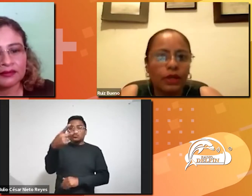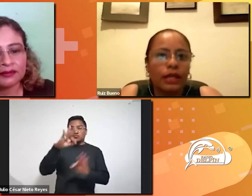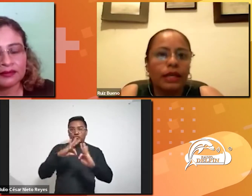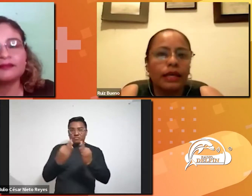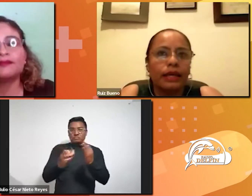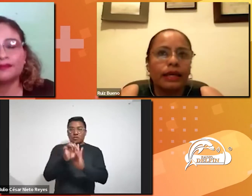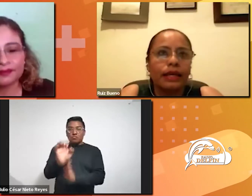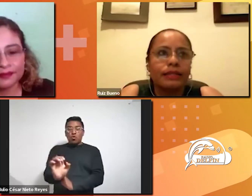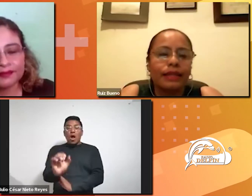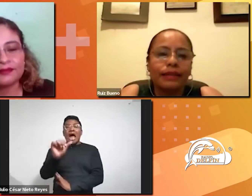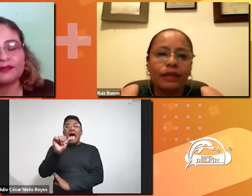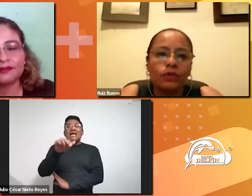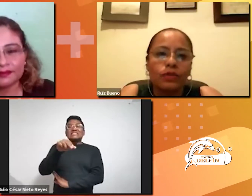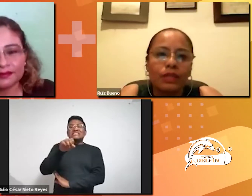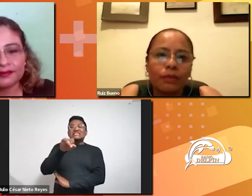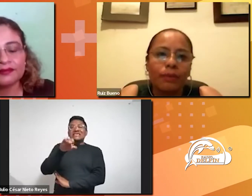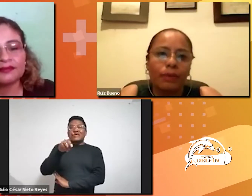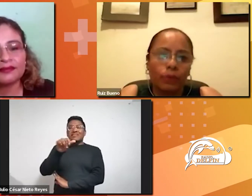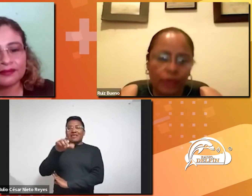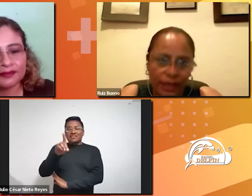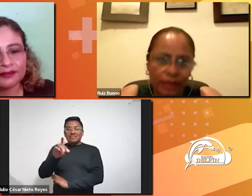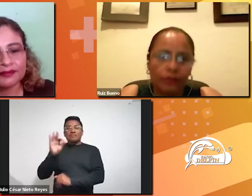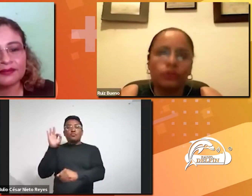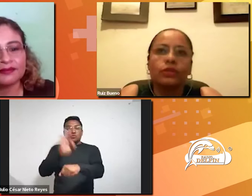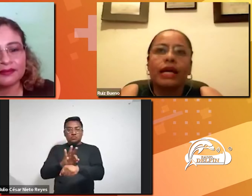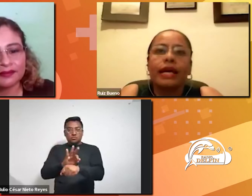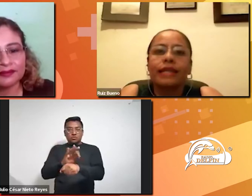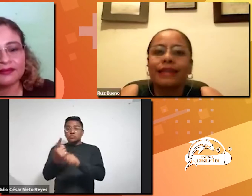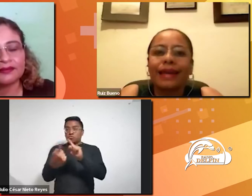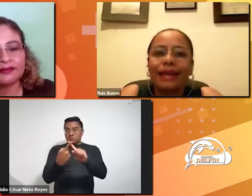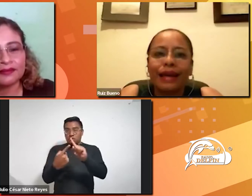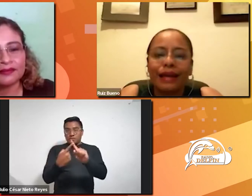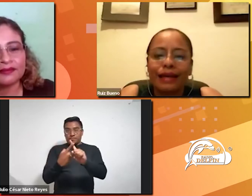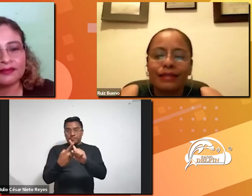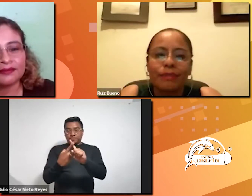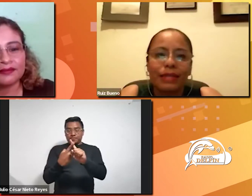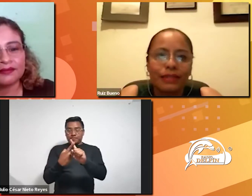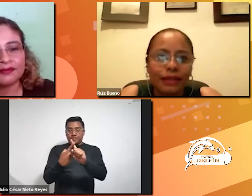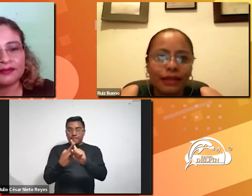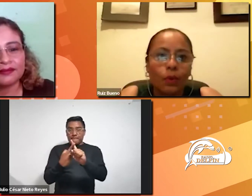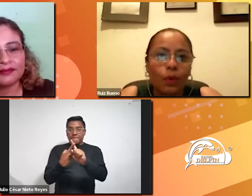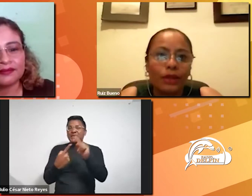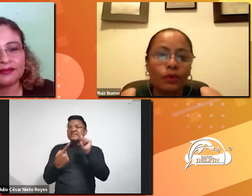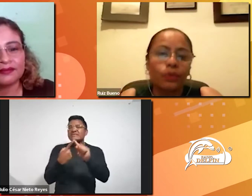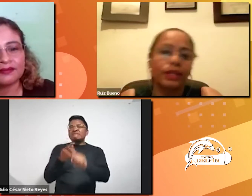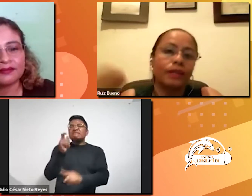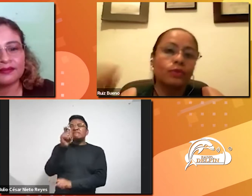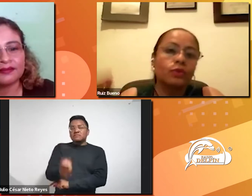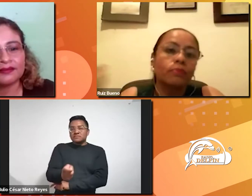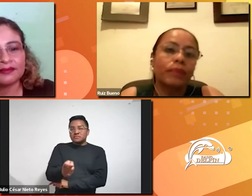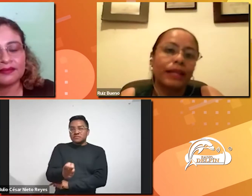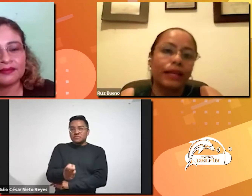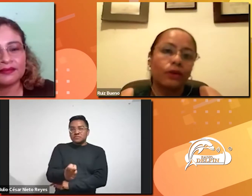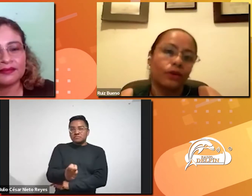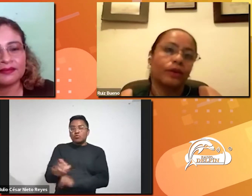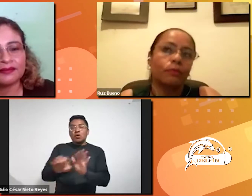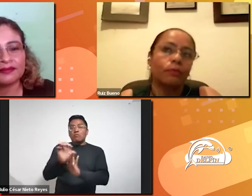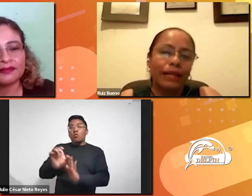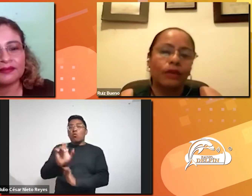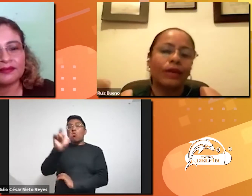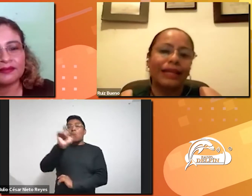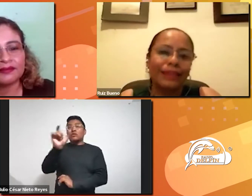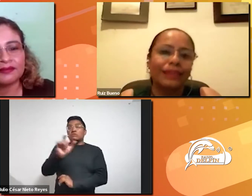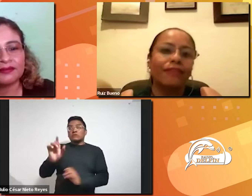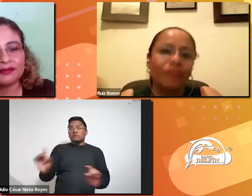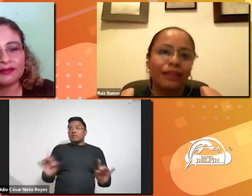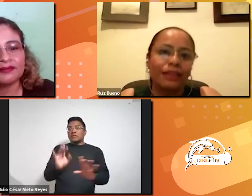protección, la ansiedad que nos sirve para protegernos, es aquella que se presenta cuando tenemos